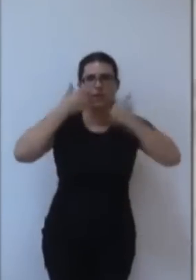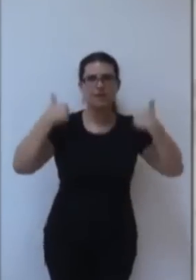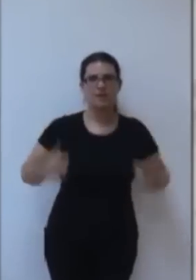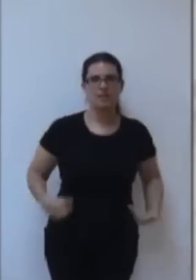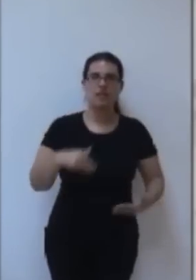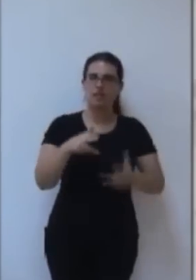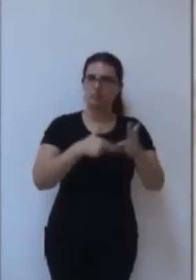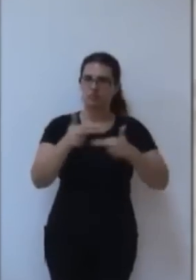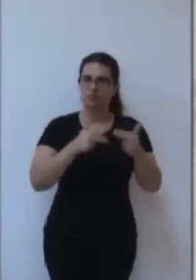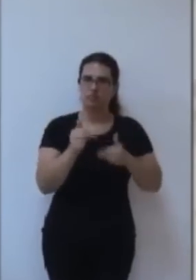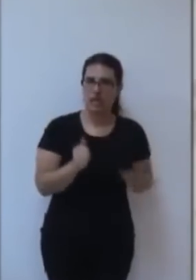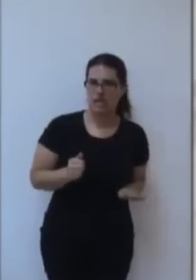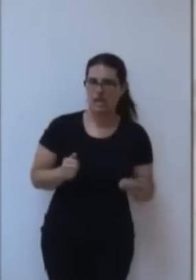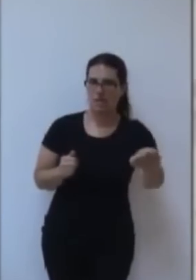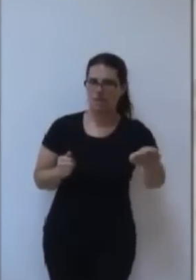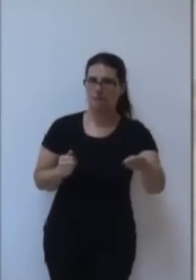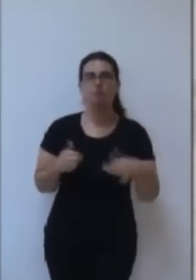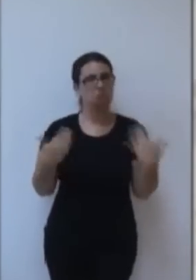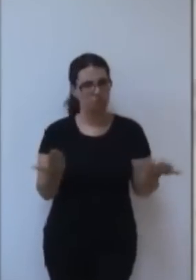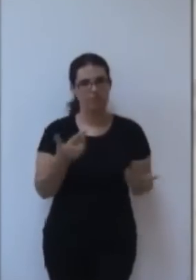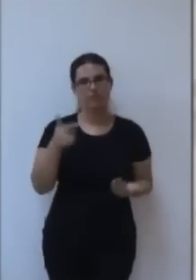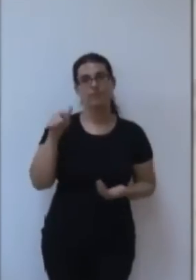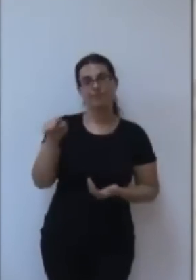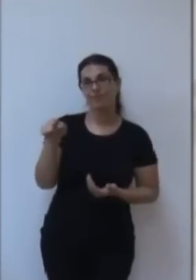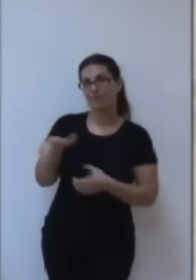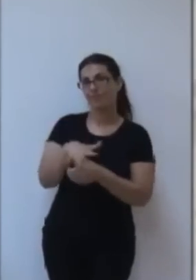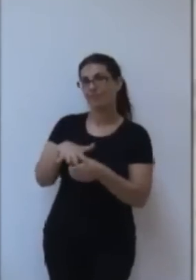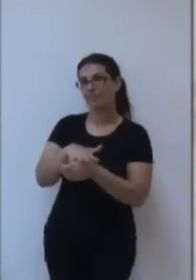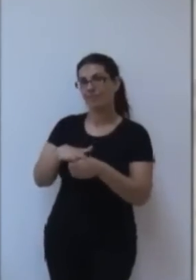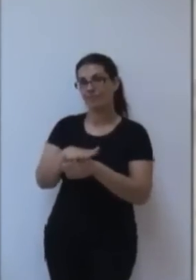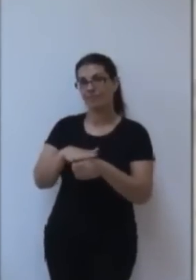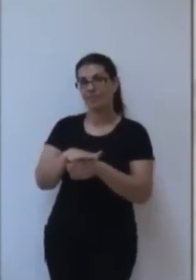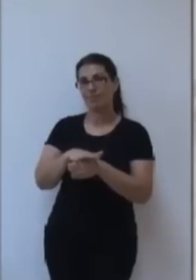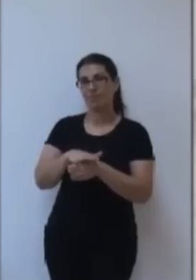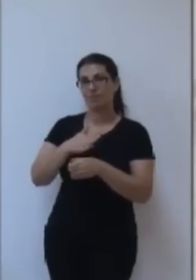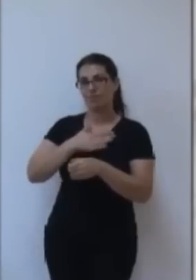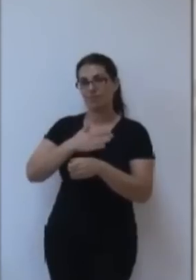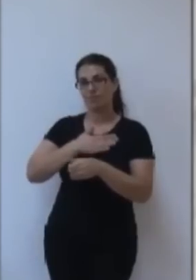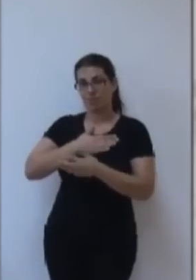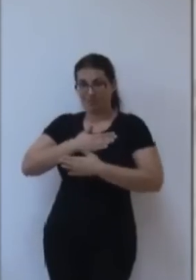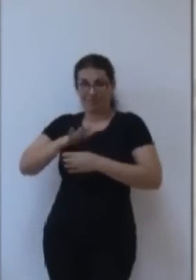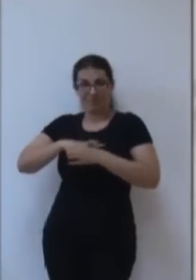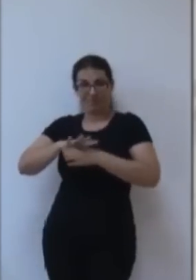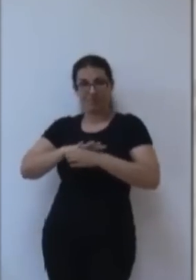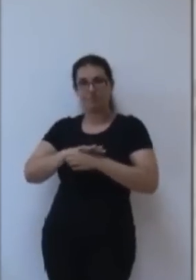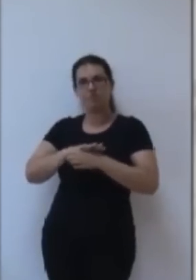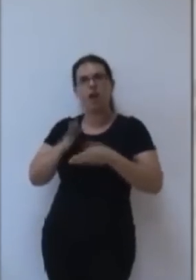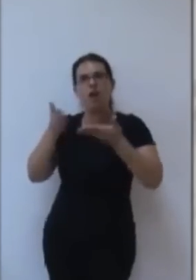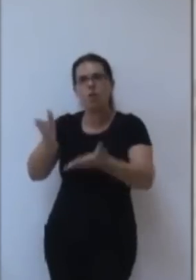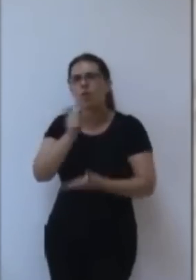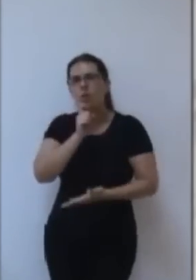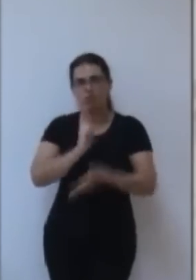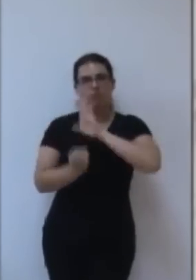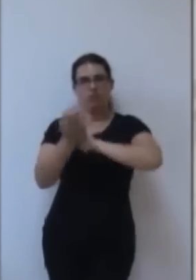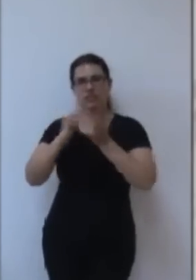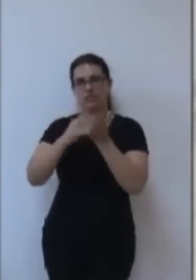hacer rampas, en este caso digamos que la ayuda técnica que teníamos que utilizar era crear el sistema de